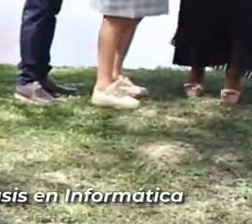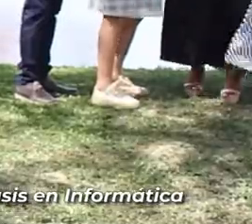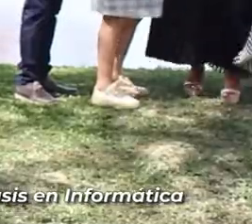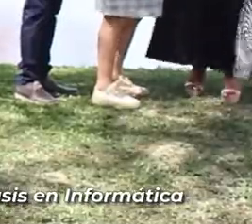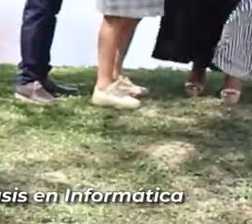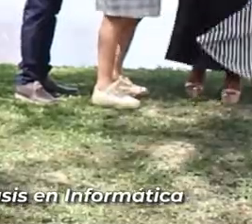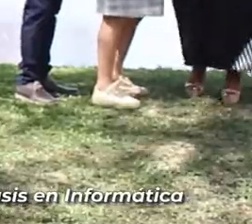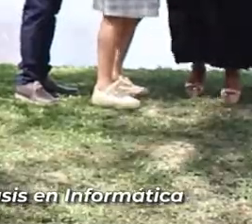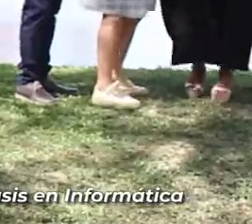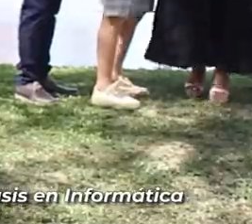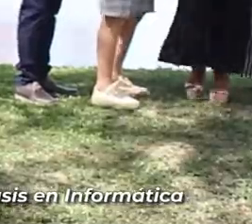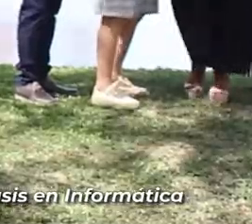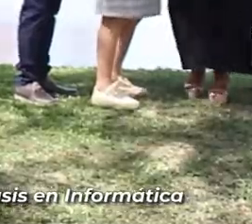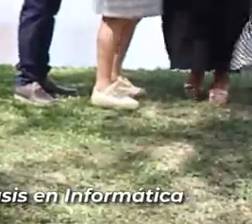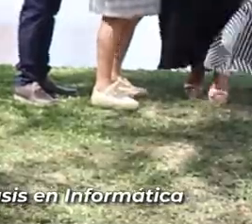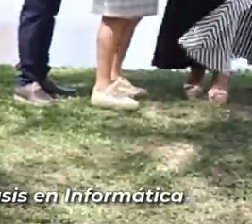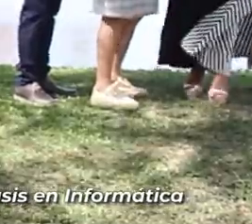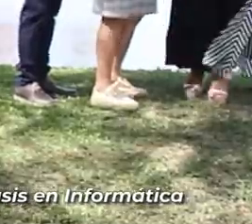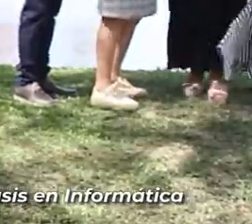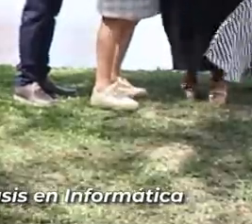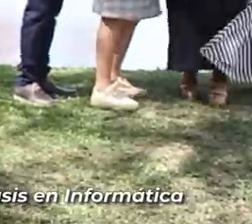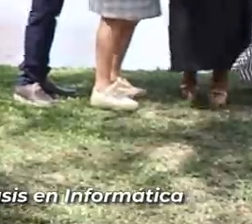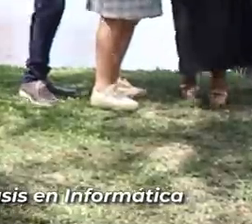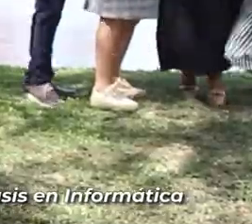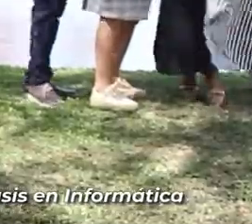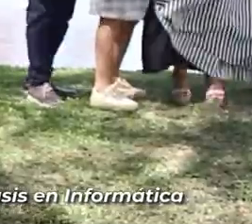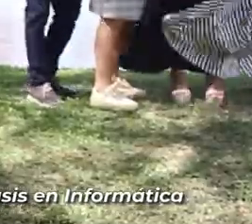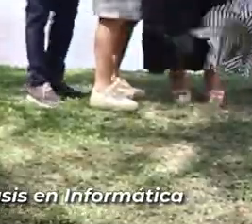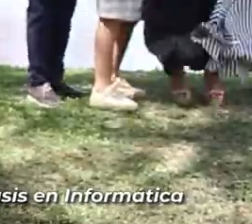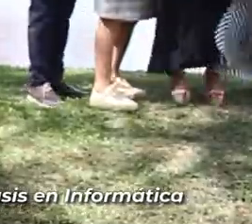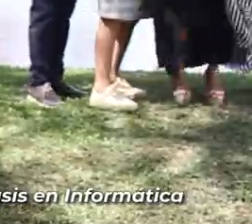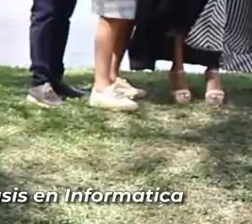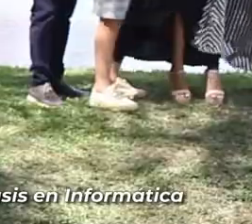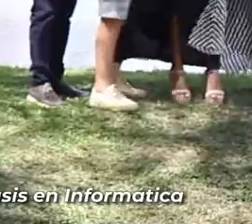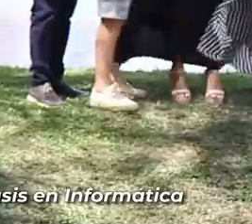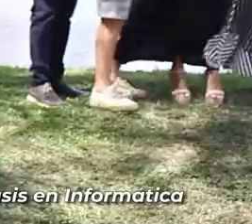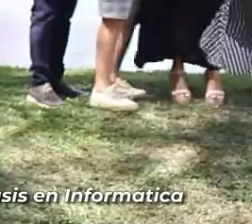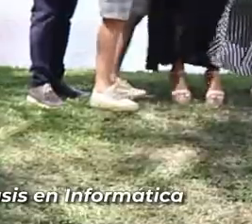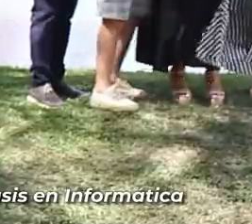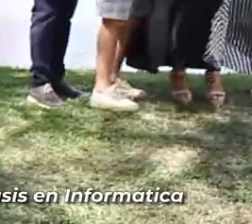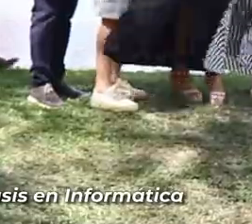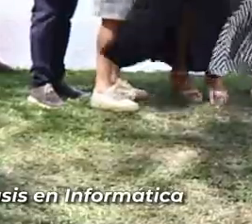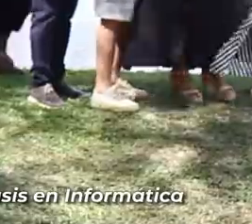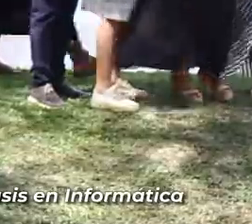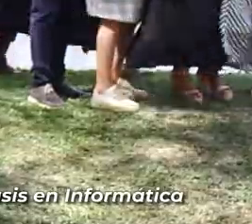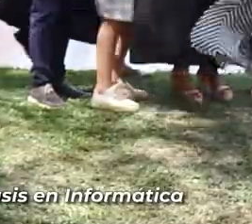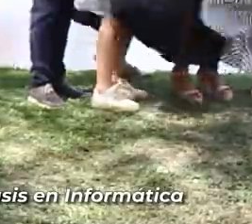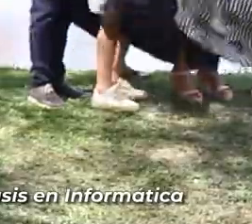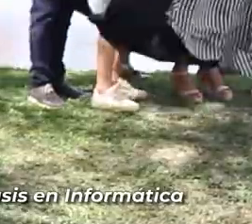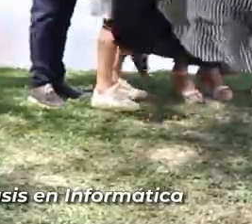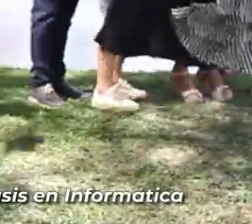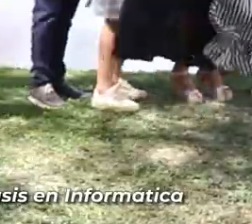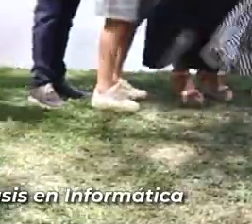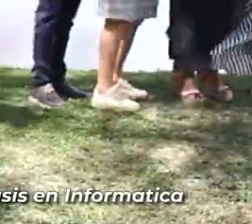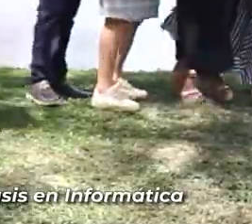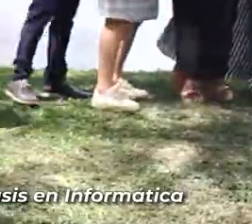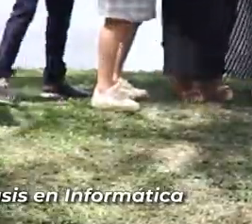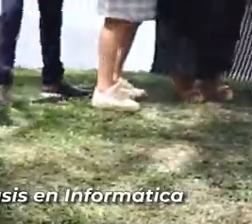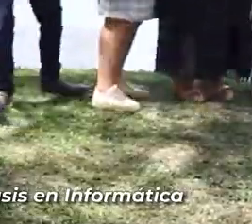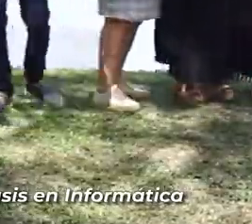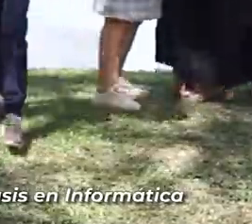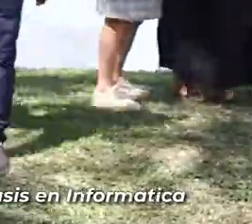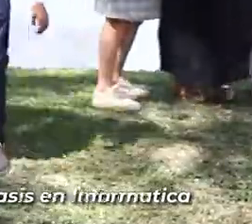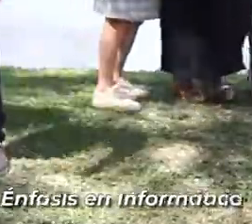me siento emocionado, muy emocionado. En cierto, es algo muy especial para